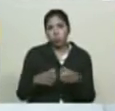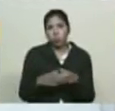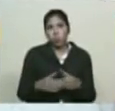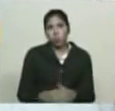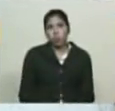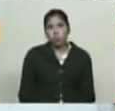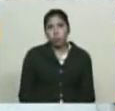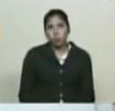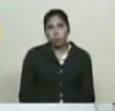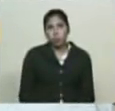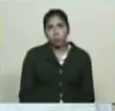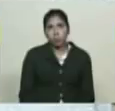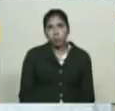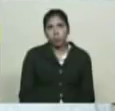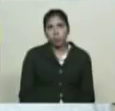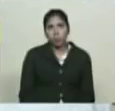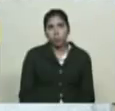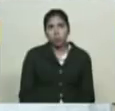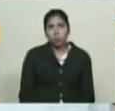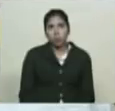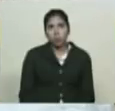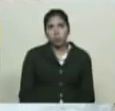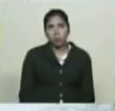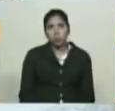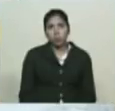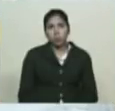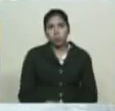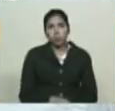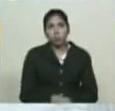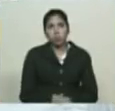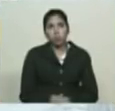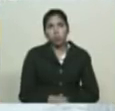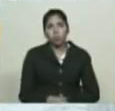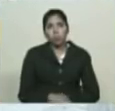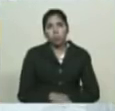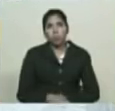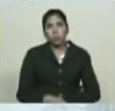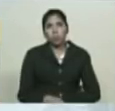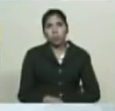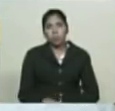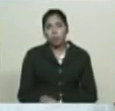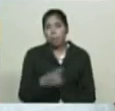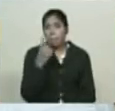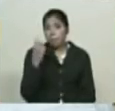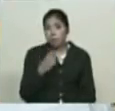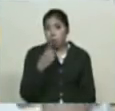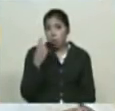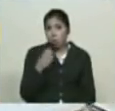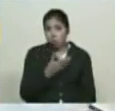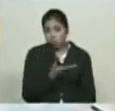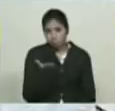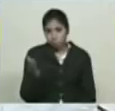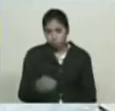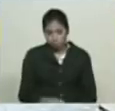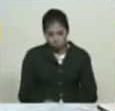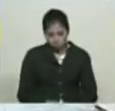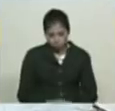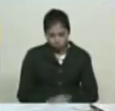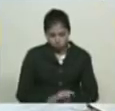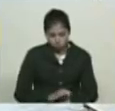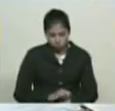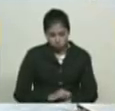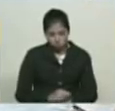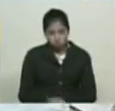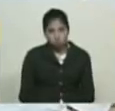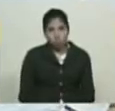hacer una breve rueda de prensa porque tienen unas preguntas que querían formularme. A la orden de ustedes.